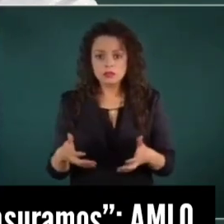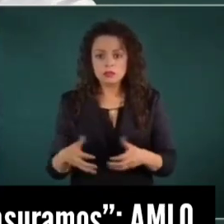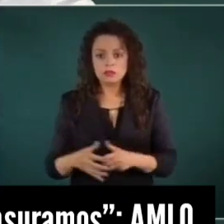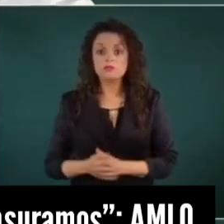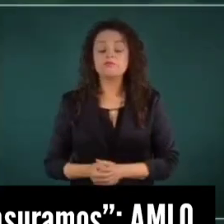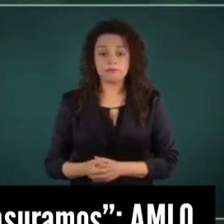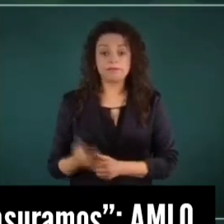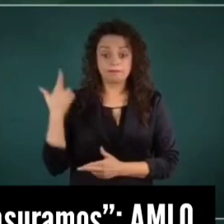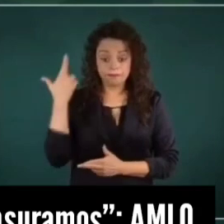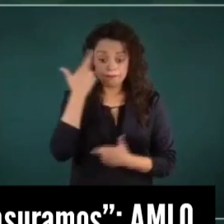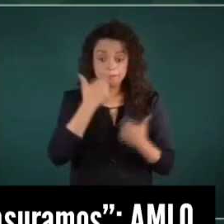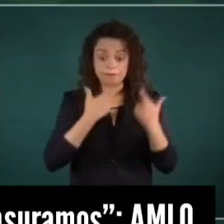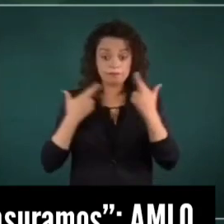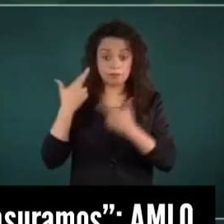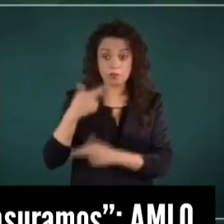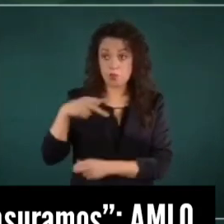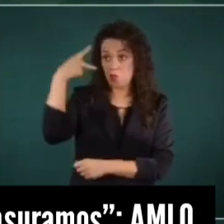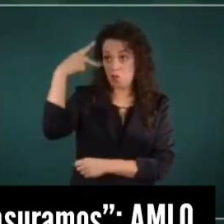revisión de su caso,